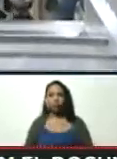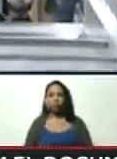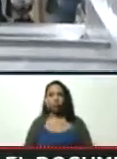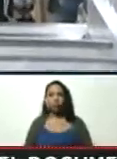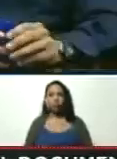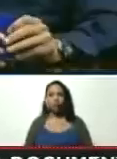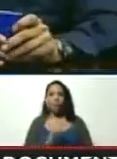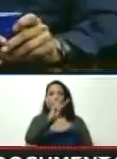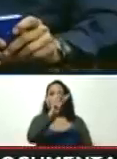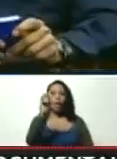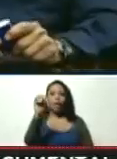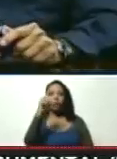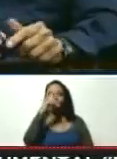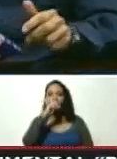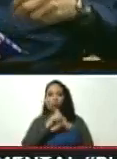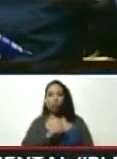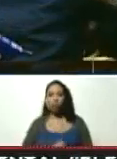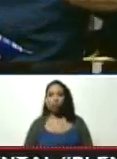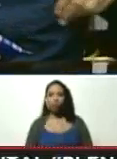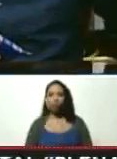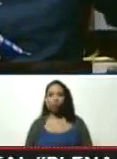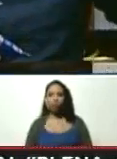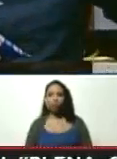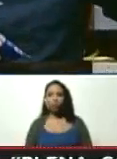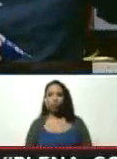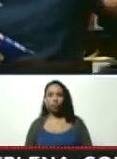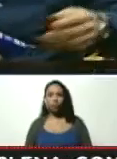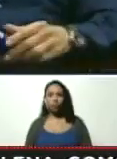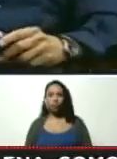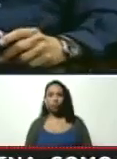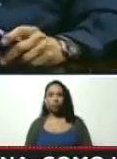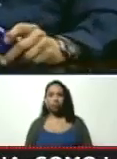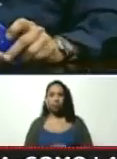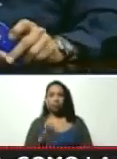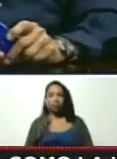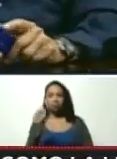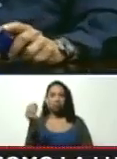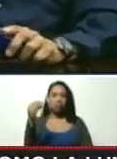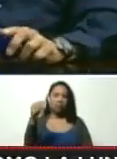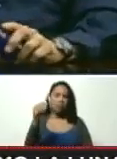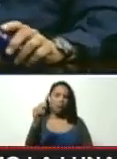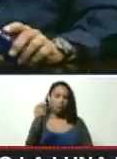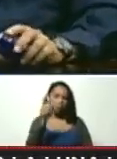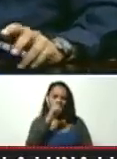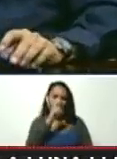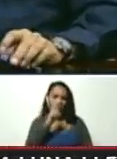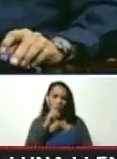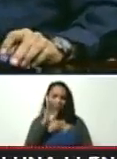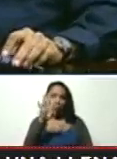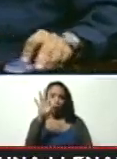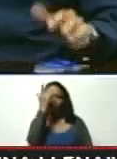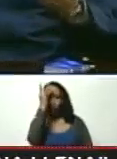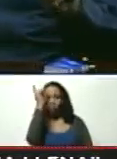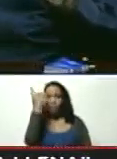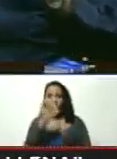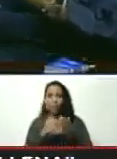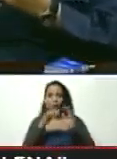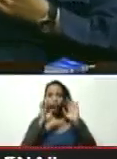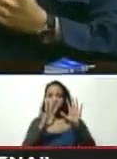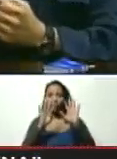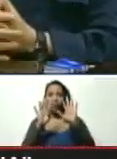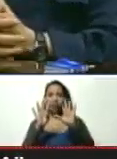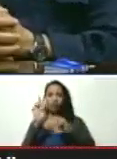20 años, un poco más del 4 de febrero de 1992,